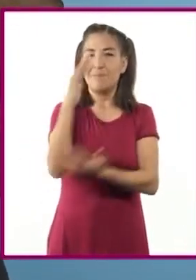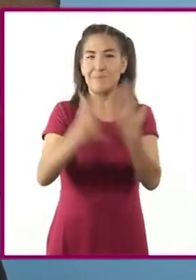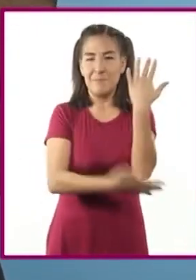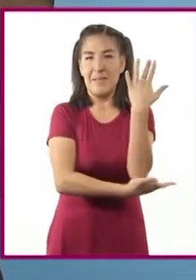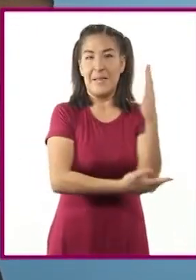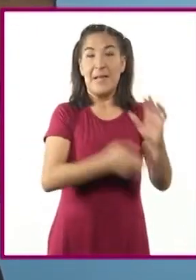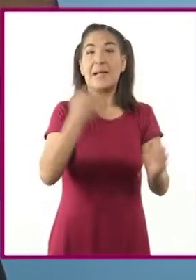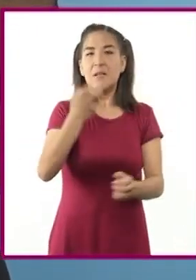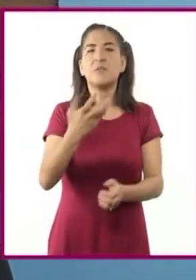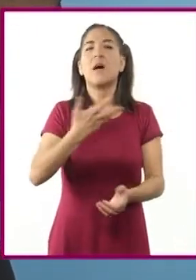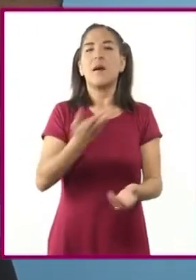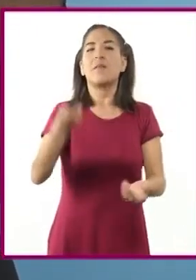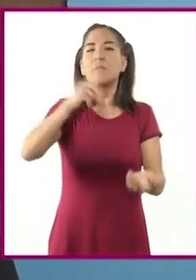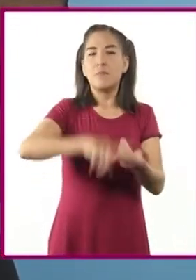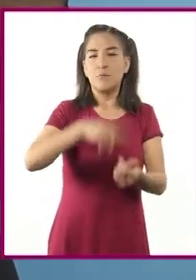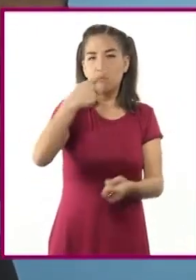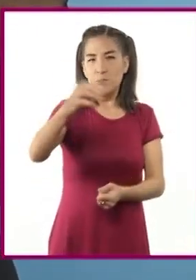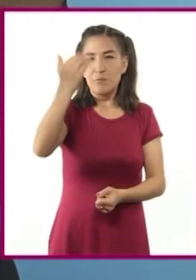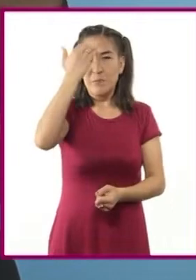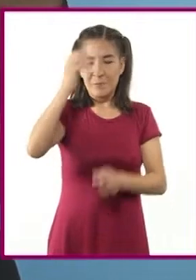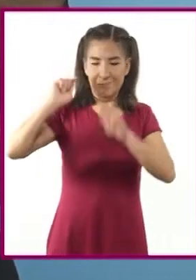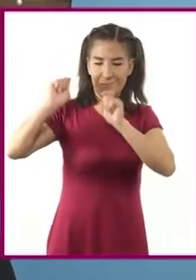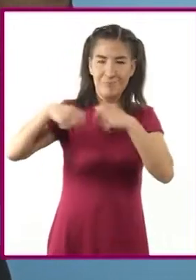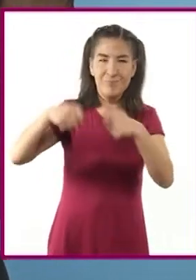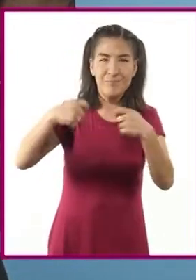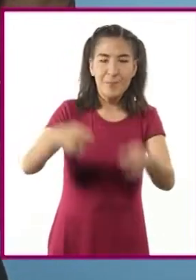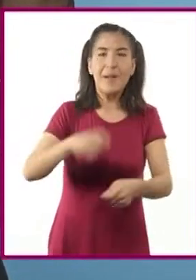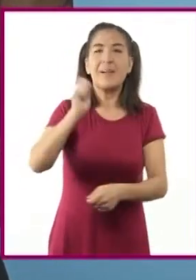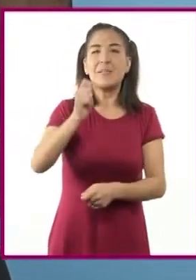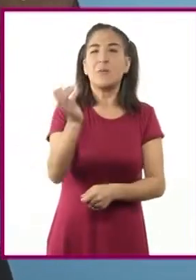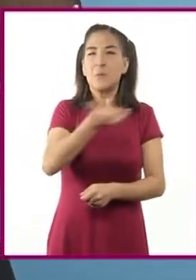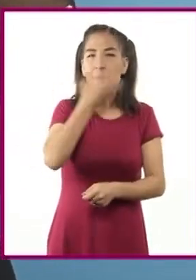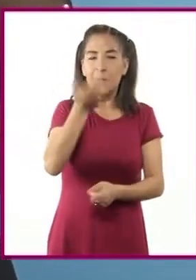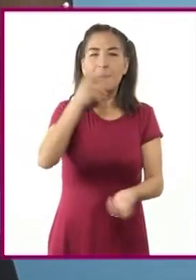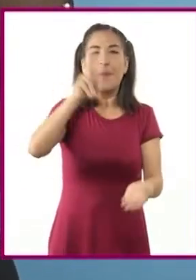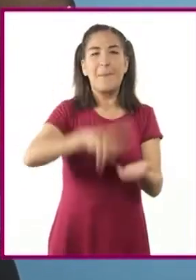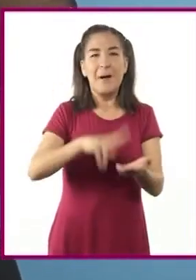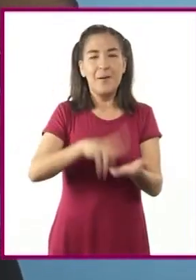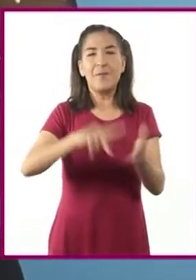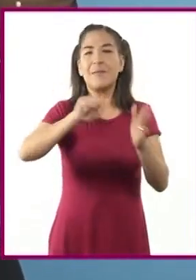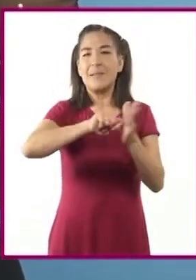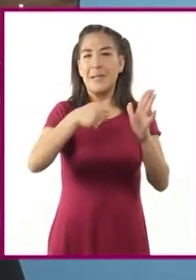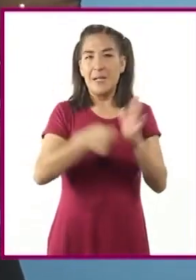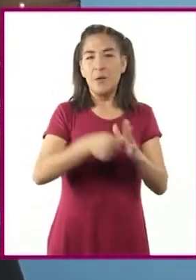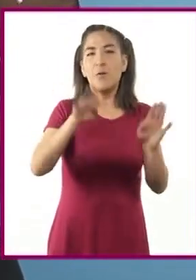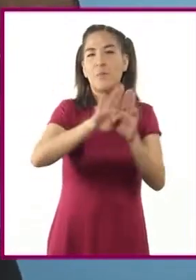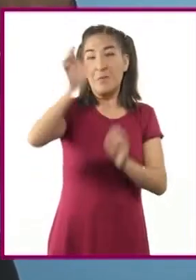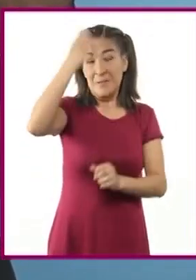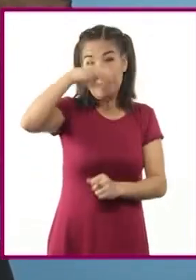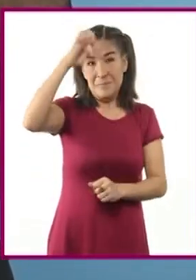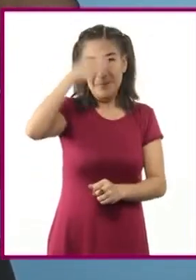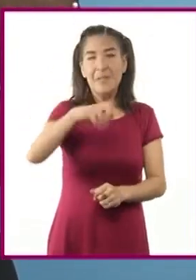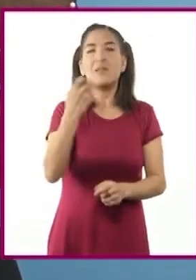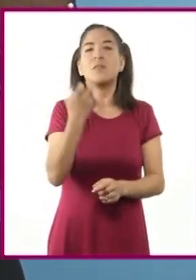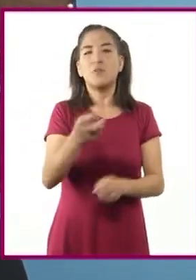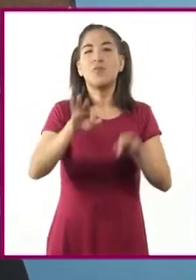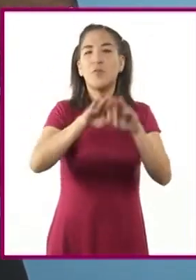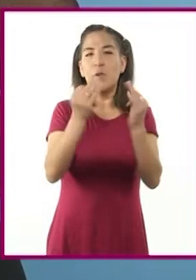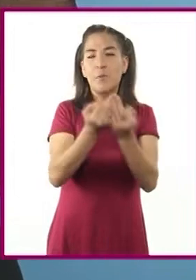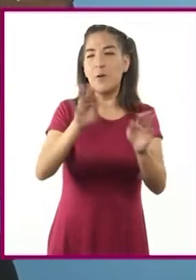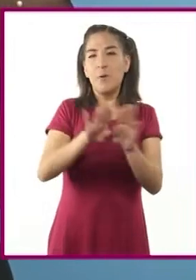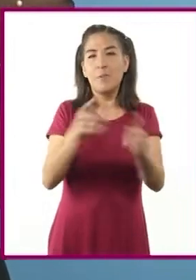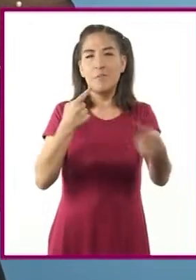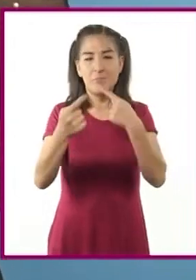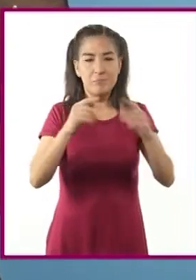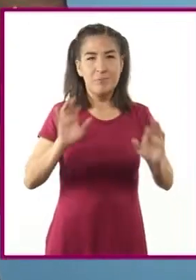en donde coexisten los conocimientos ancestrales, valores, técnicas, experiencias y formas de